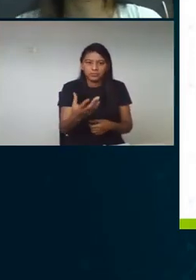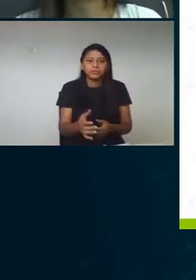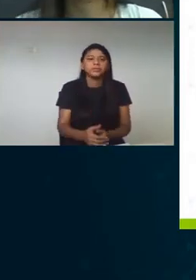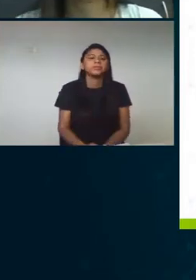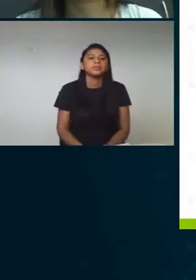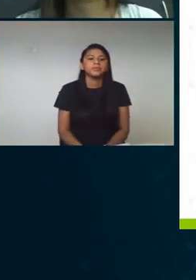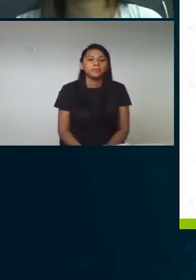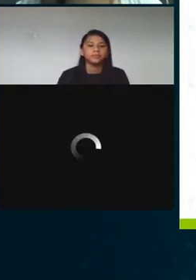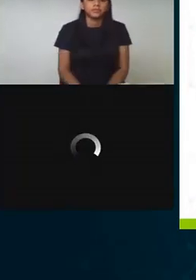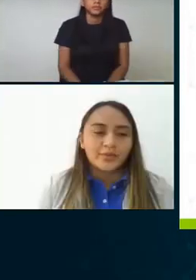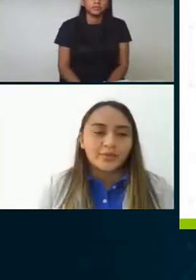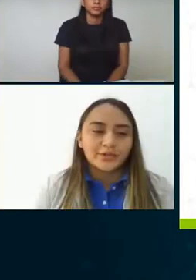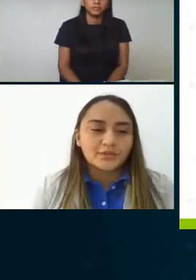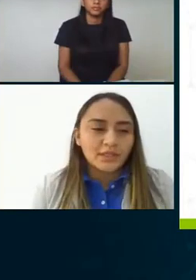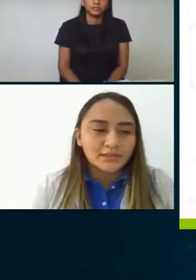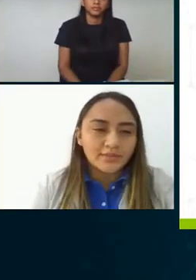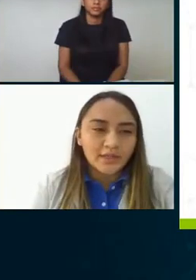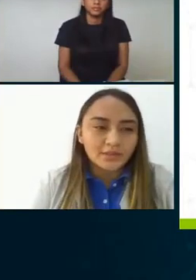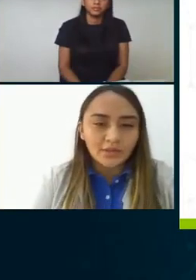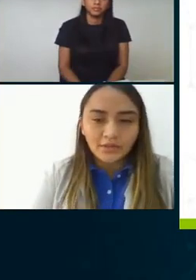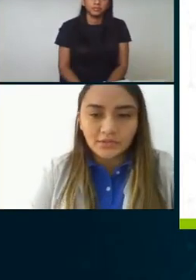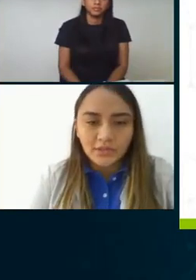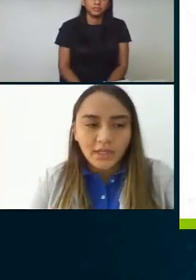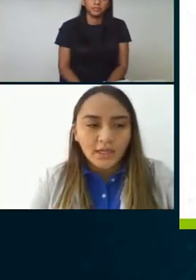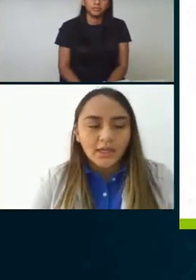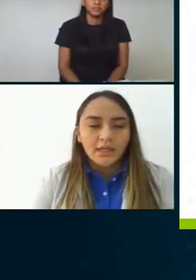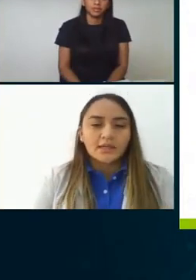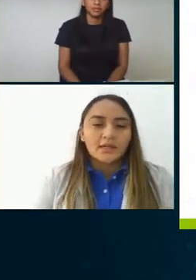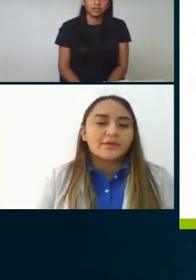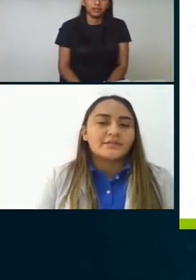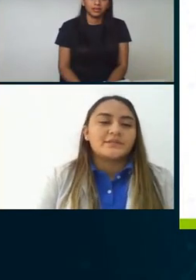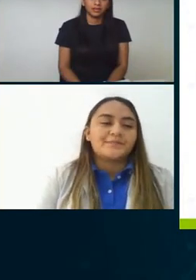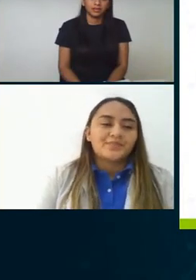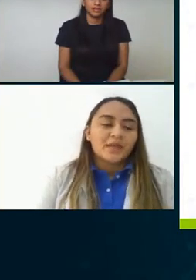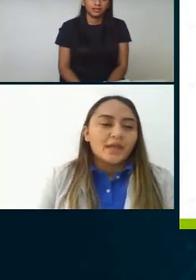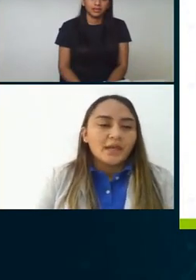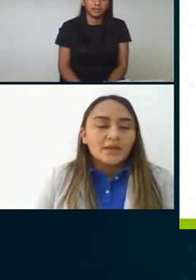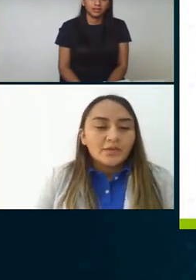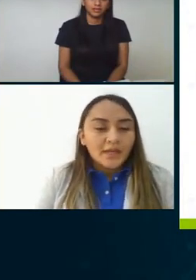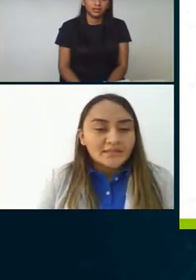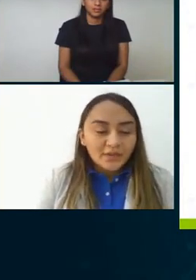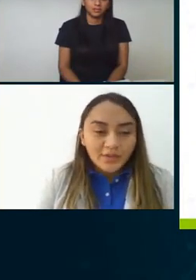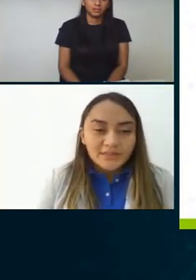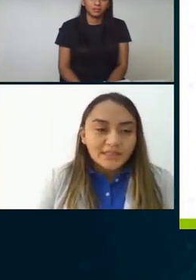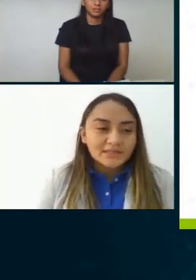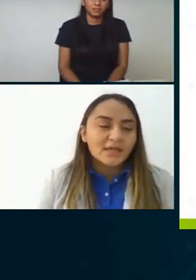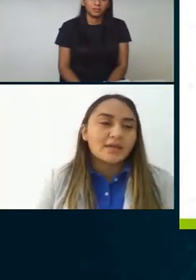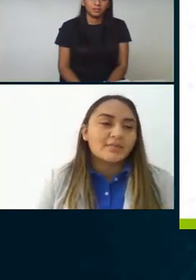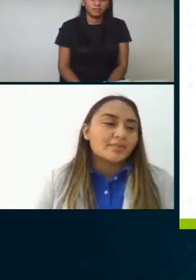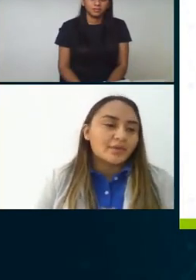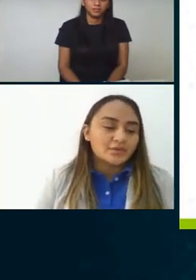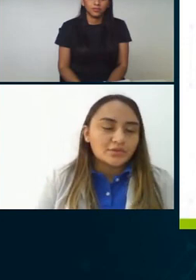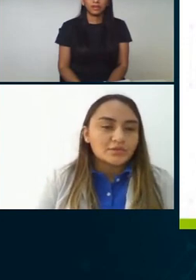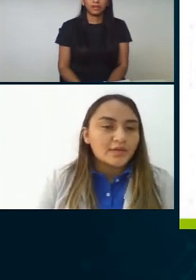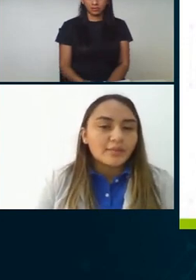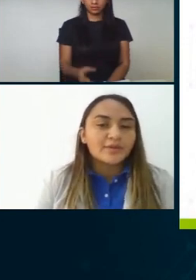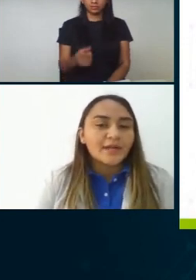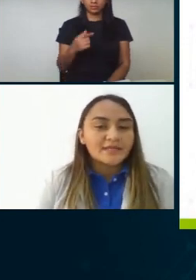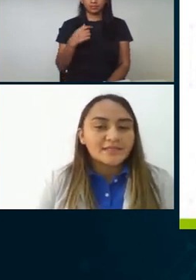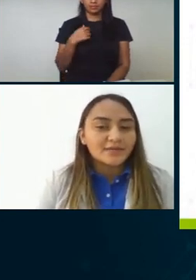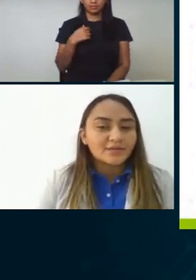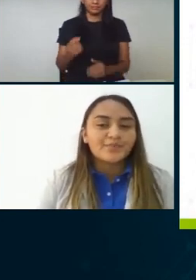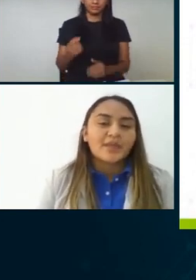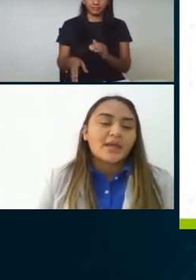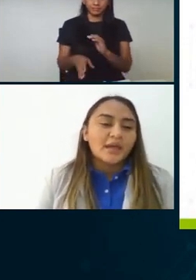Buenos días para todos. Claro que sí. En una de las encuestas que nosotros